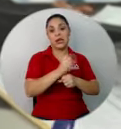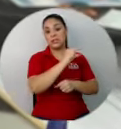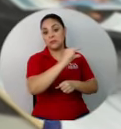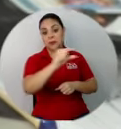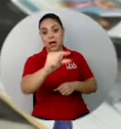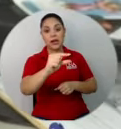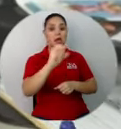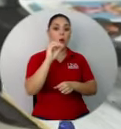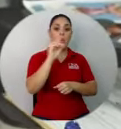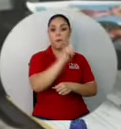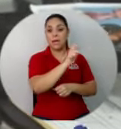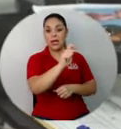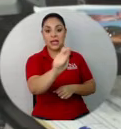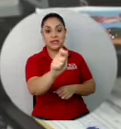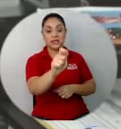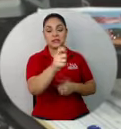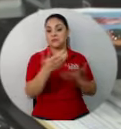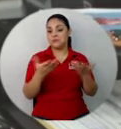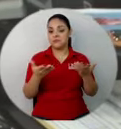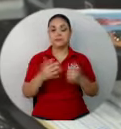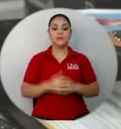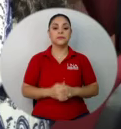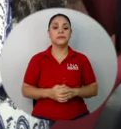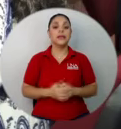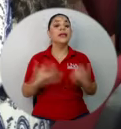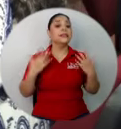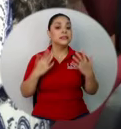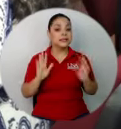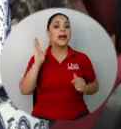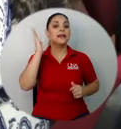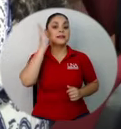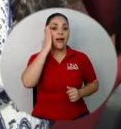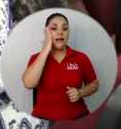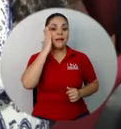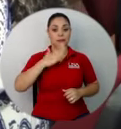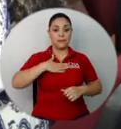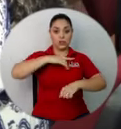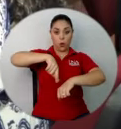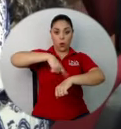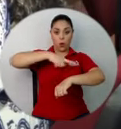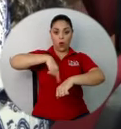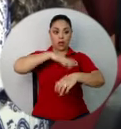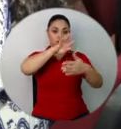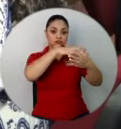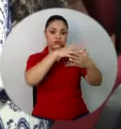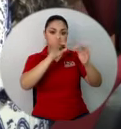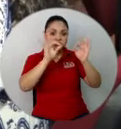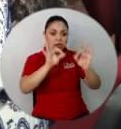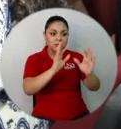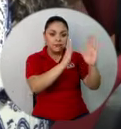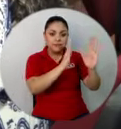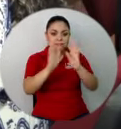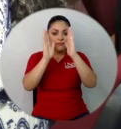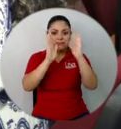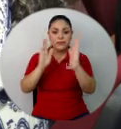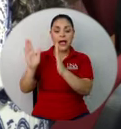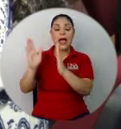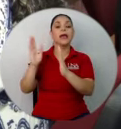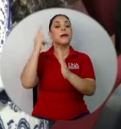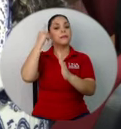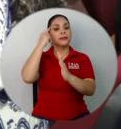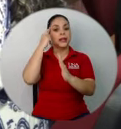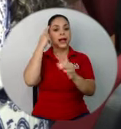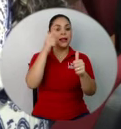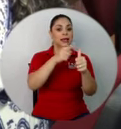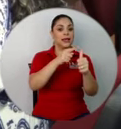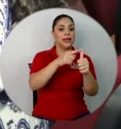mes. A partir de esto, sabiendo cuáles son nuestras horas disponibles, tener claridad de qué es lo importante, qué es